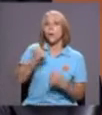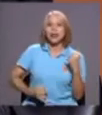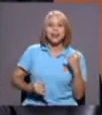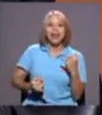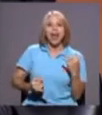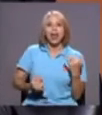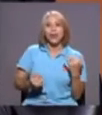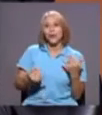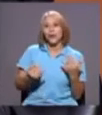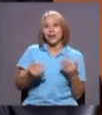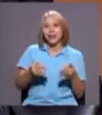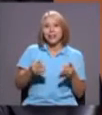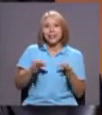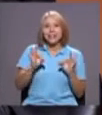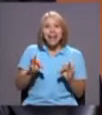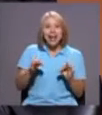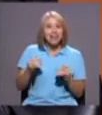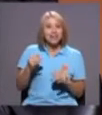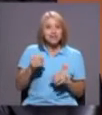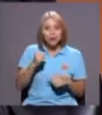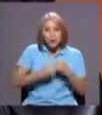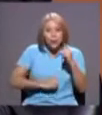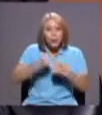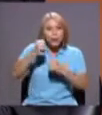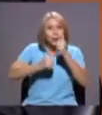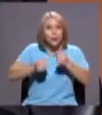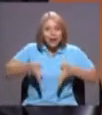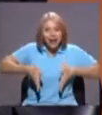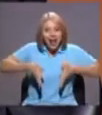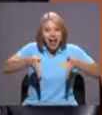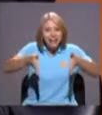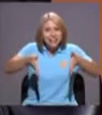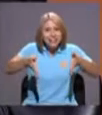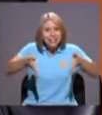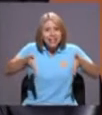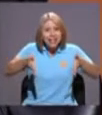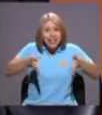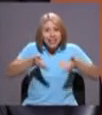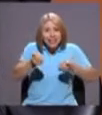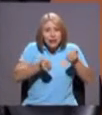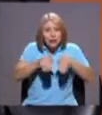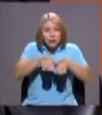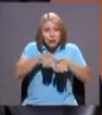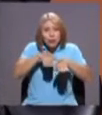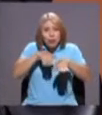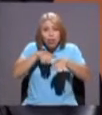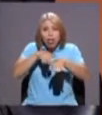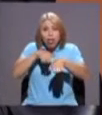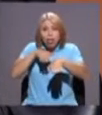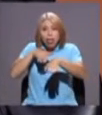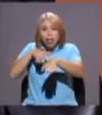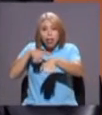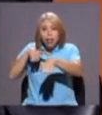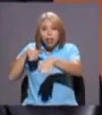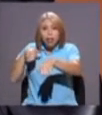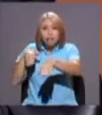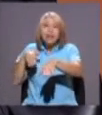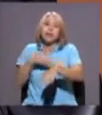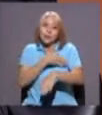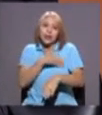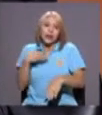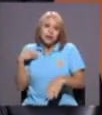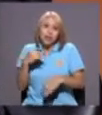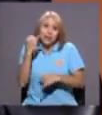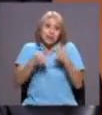carreteras principales, o sea, los 100 cuellos de botella resueltos. No todos, pero por lo menos los 100.